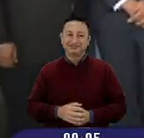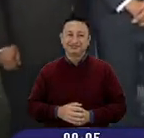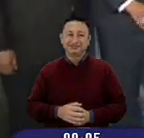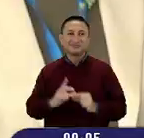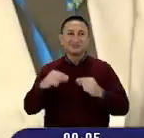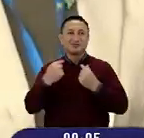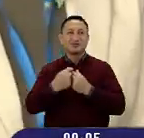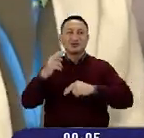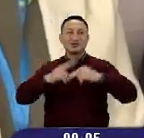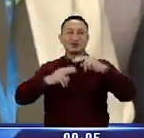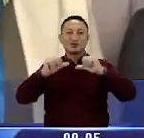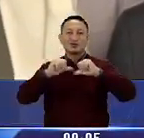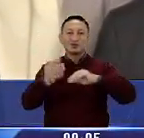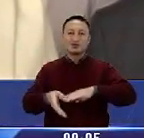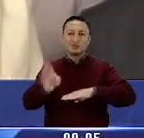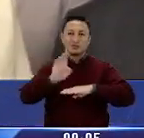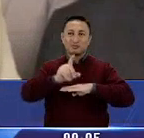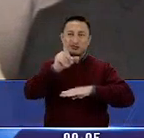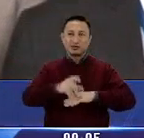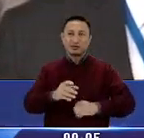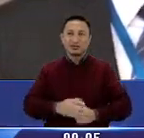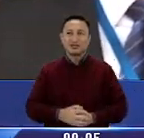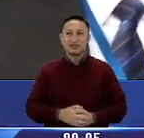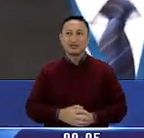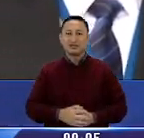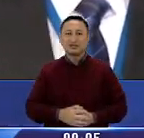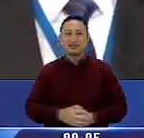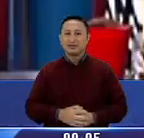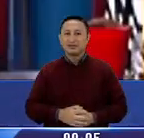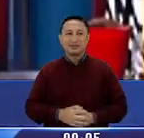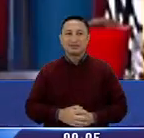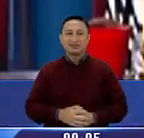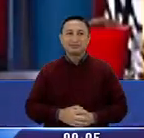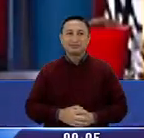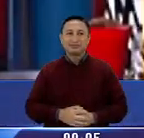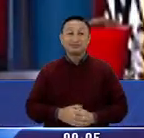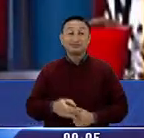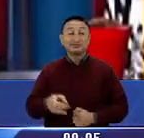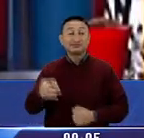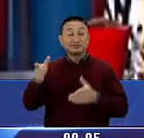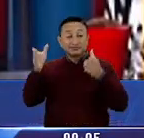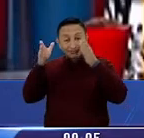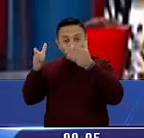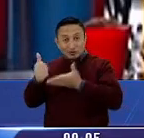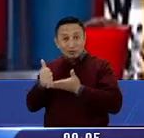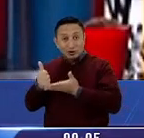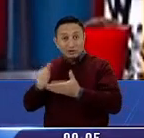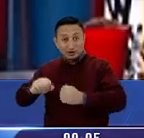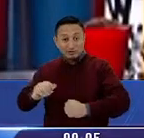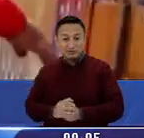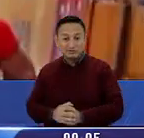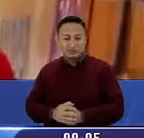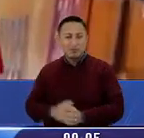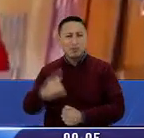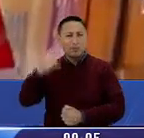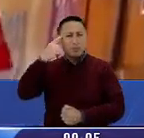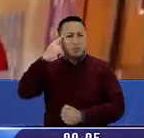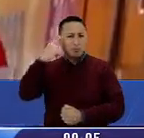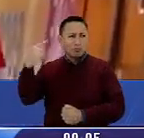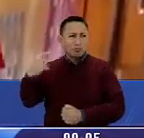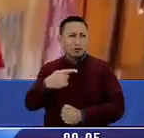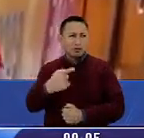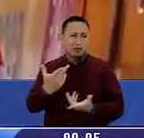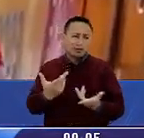Construye y varios asambleístas independientes no se oponen a la focalización de subsidios. Sin embargo, creen que esta pudo